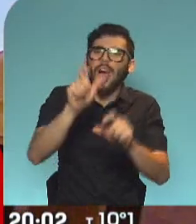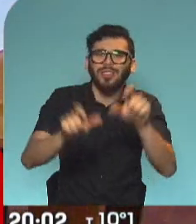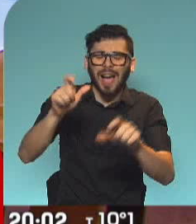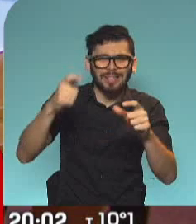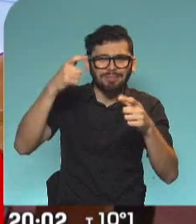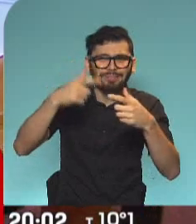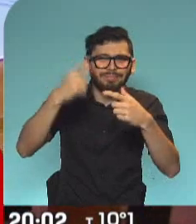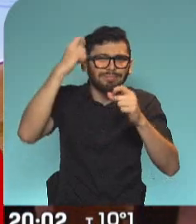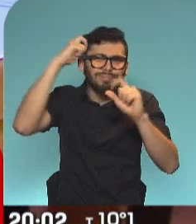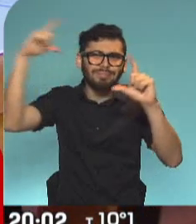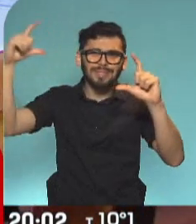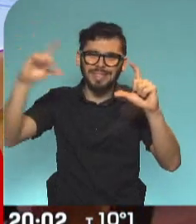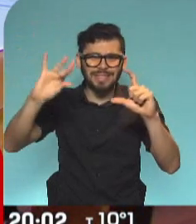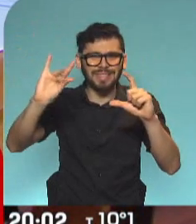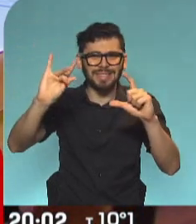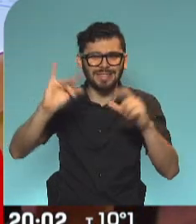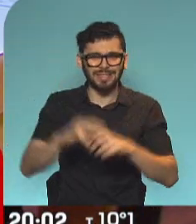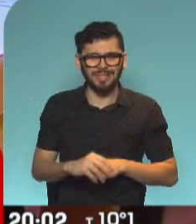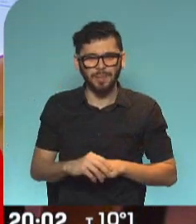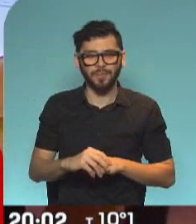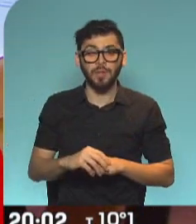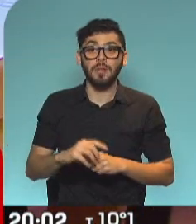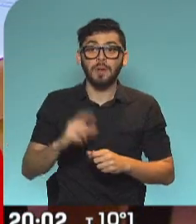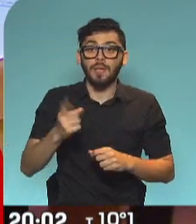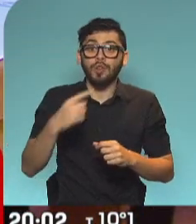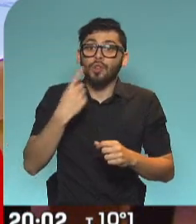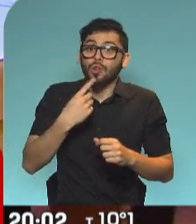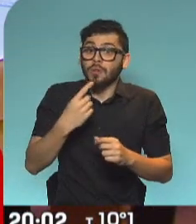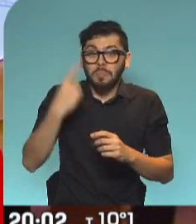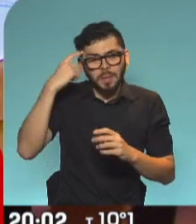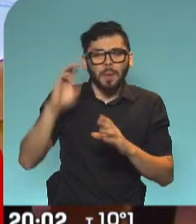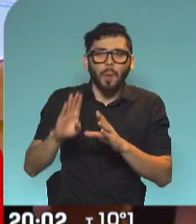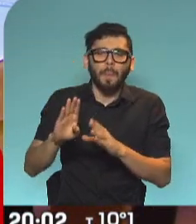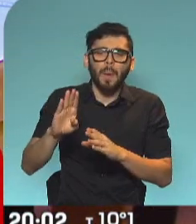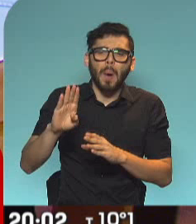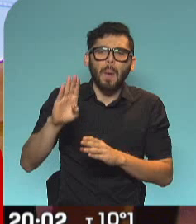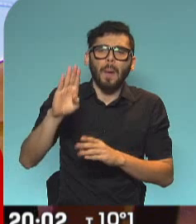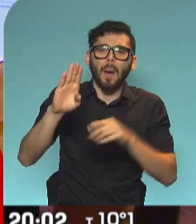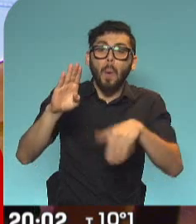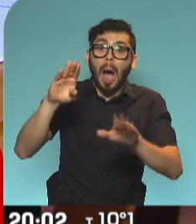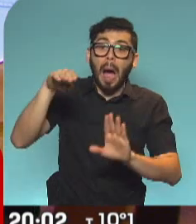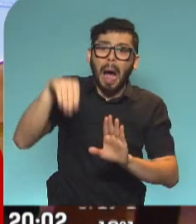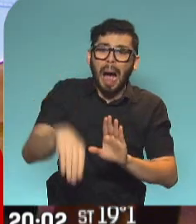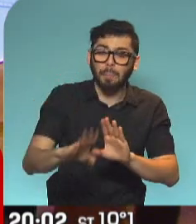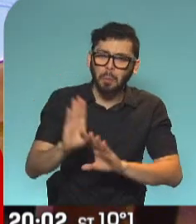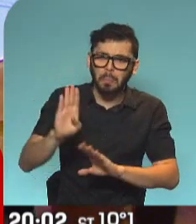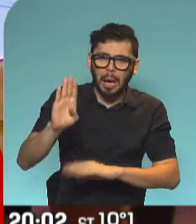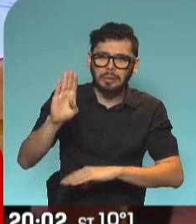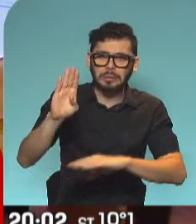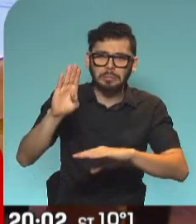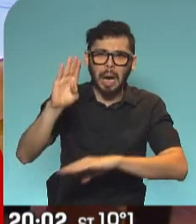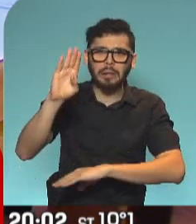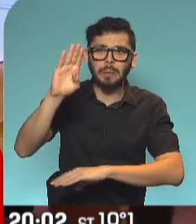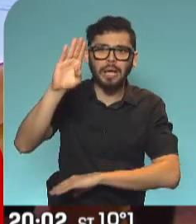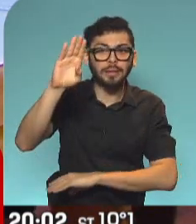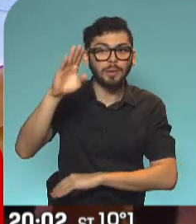sabiendo, como decías vos ayer, que le estamos apuntando al pico, que el pico no sabemos siquiera si va a llegar, y venimos hace meses hablando de eso, y sigue impactando escuchar las